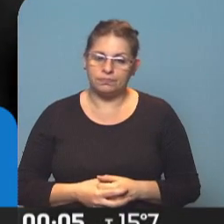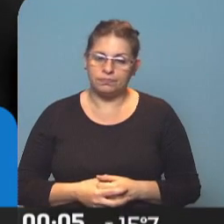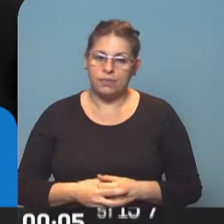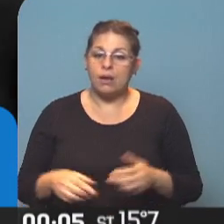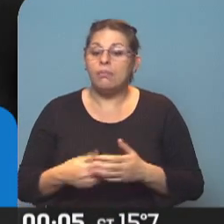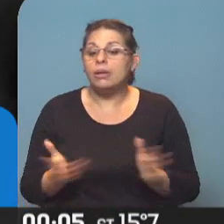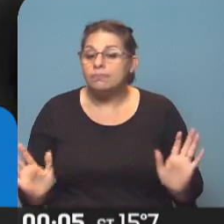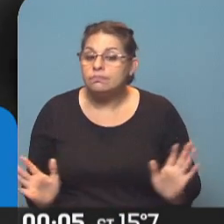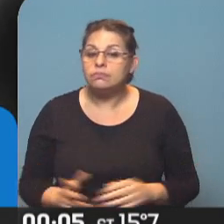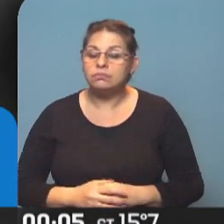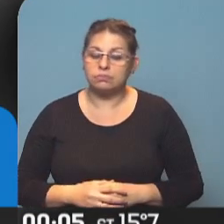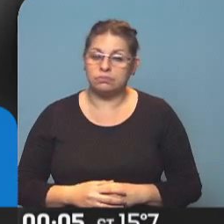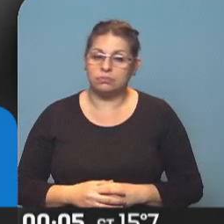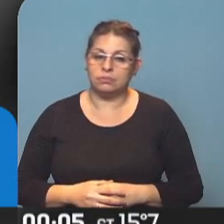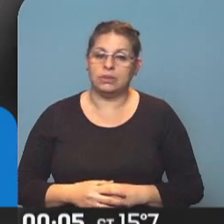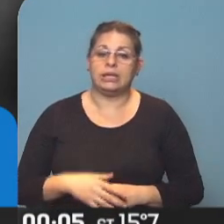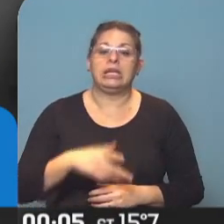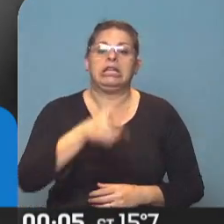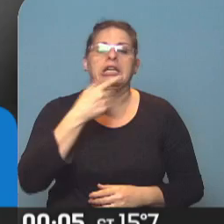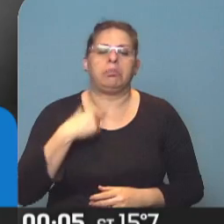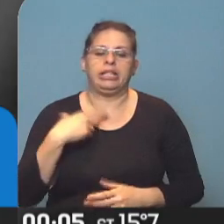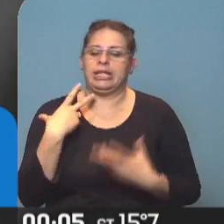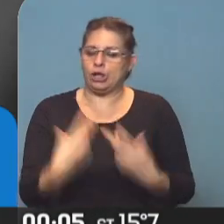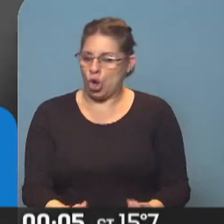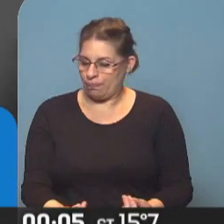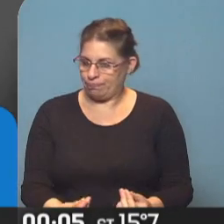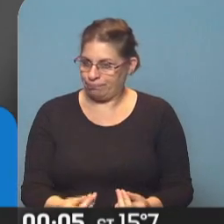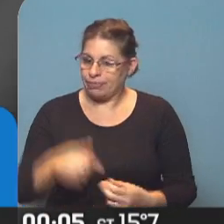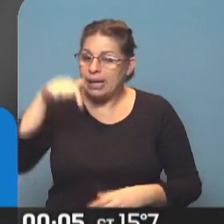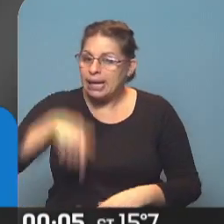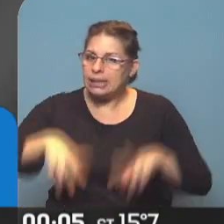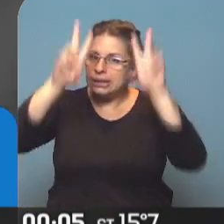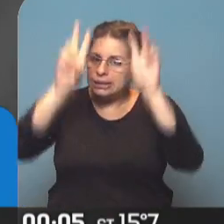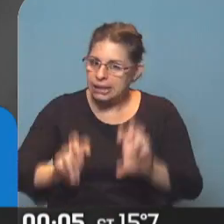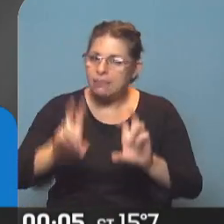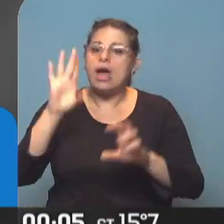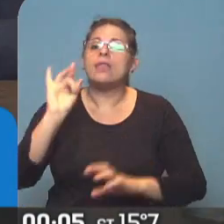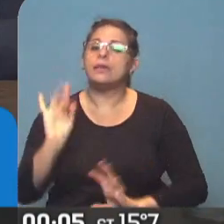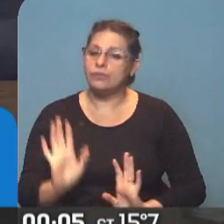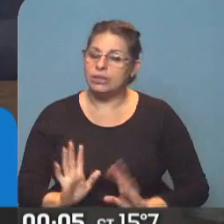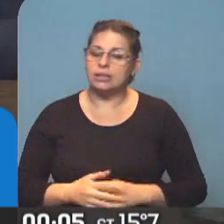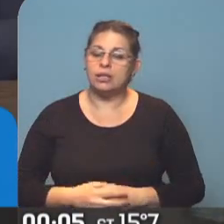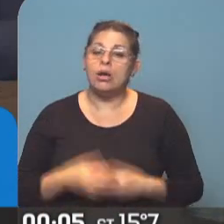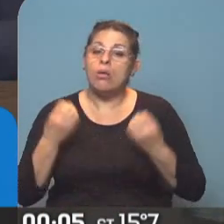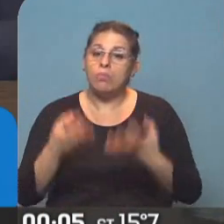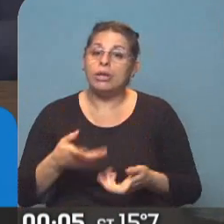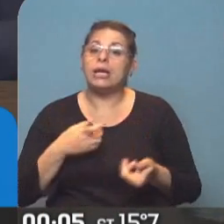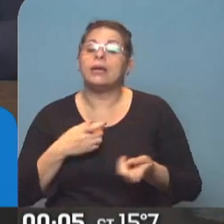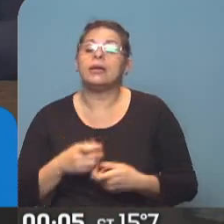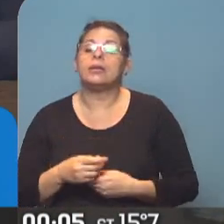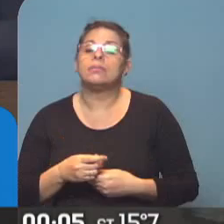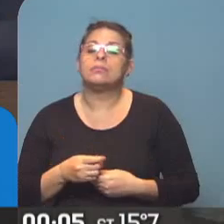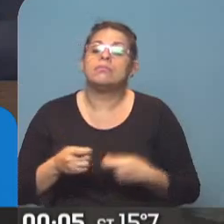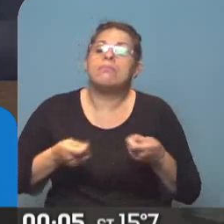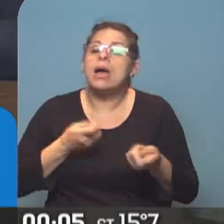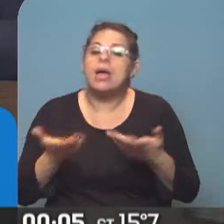pero bueno, hemos tenido esta negativa. Este ha sido y es un caso difícil porque en vez de manejarse por los